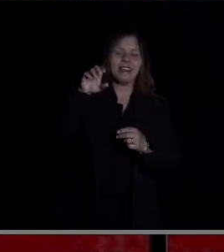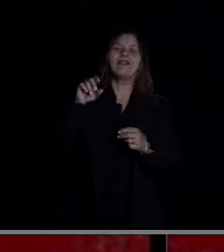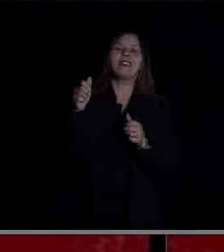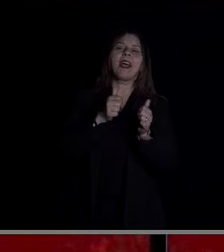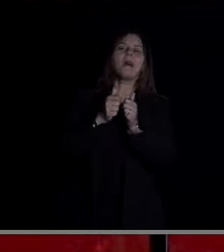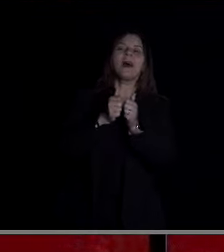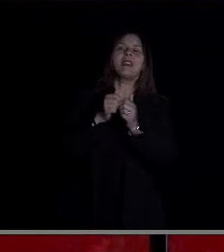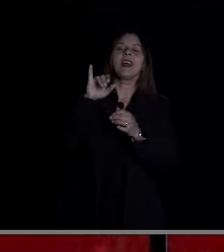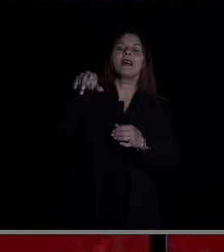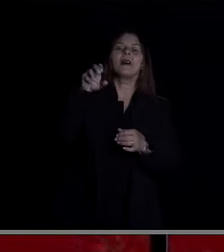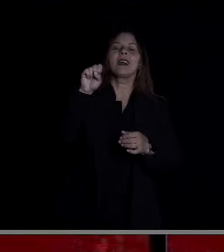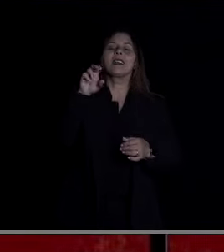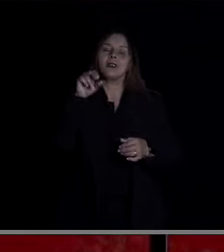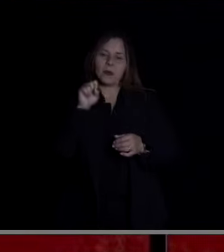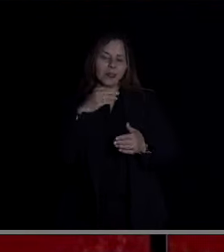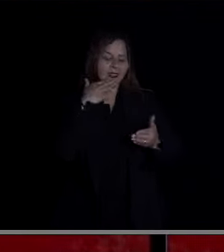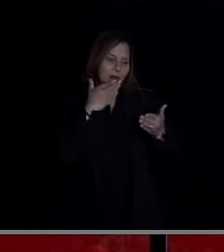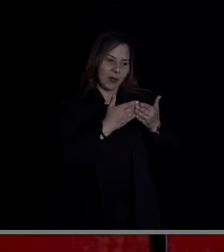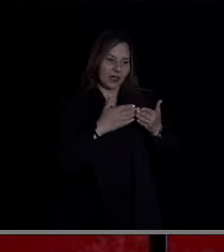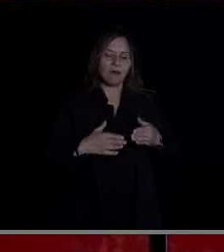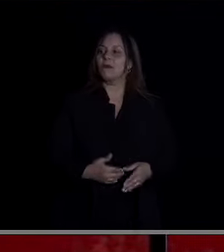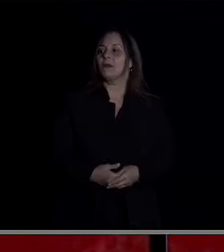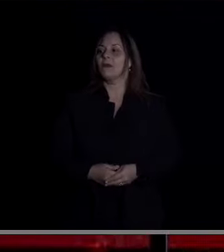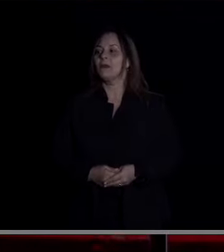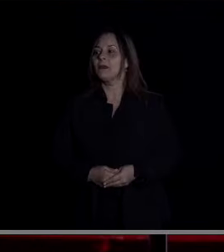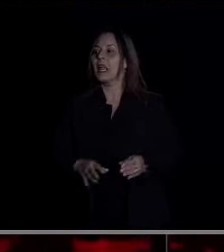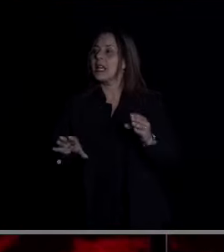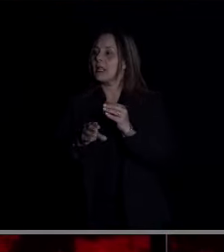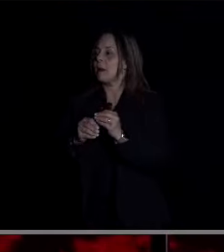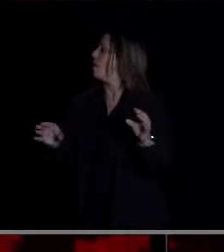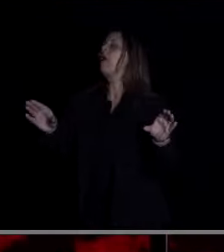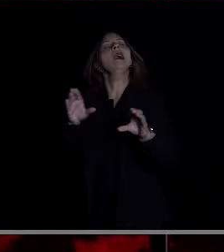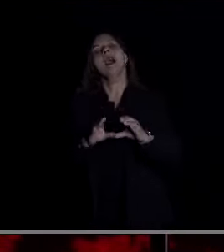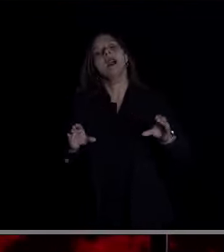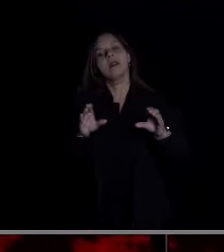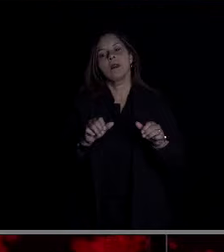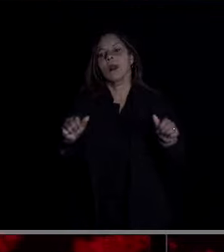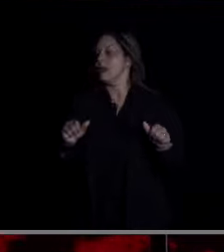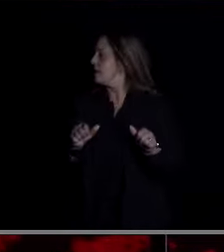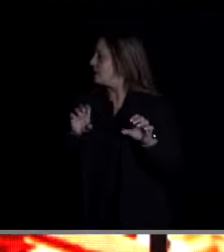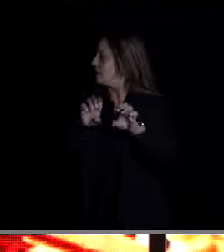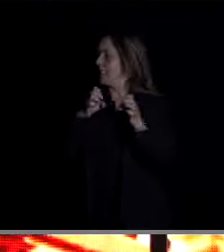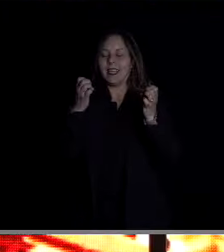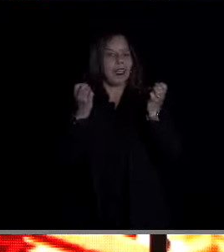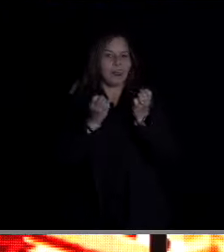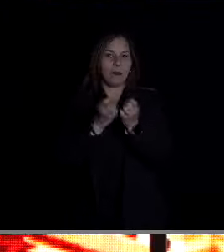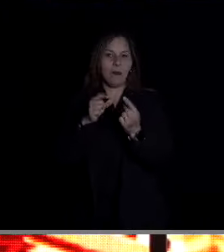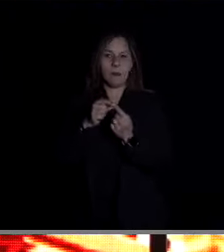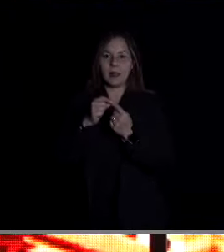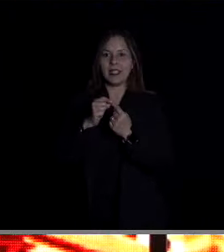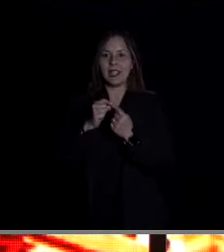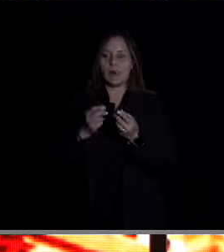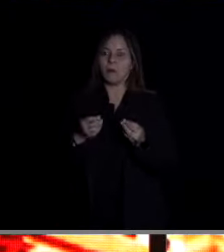Jesús. Qué bueno. Además, vamos a crear una unidad de esos equipos especiales, drones, para